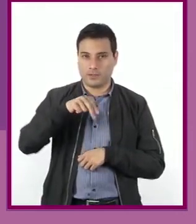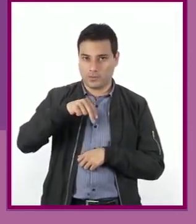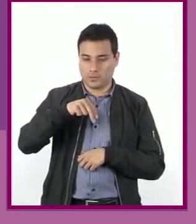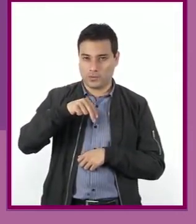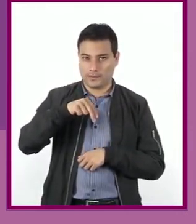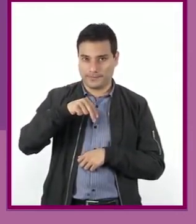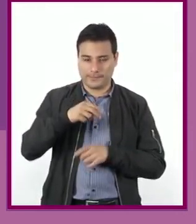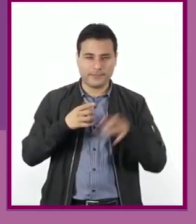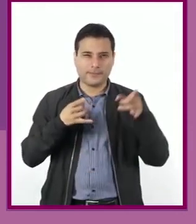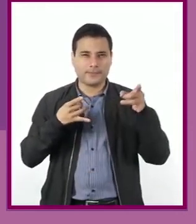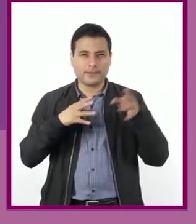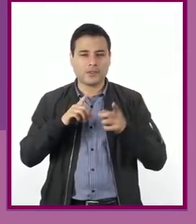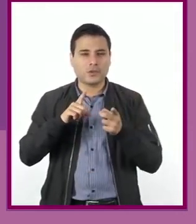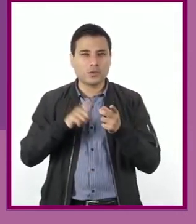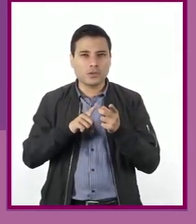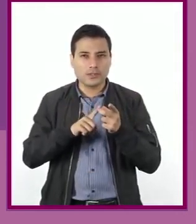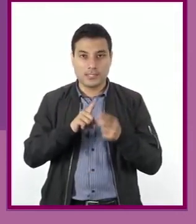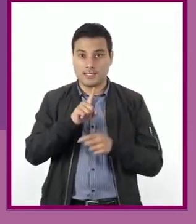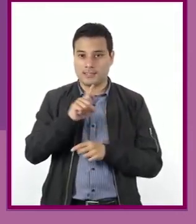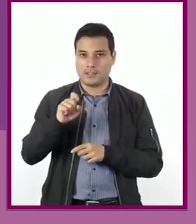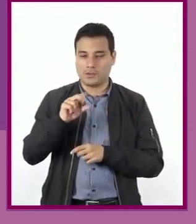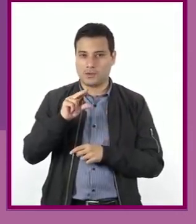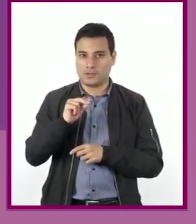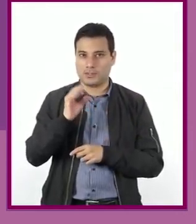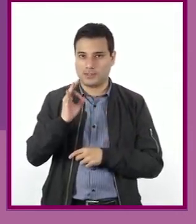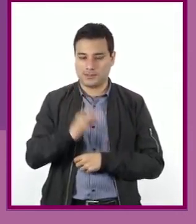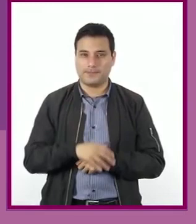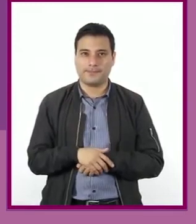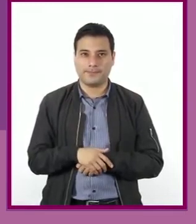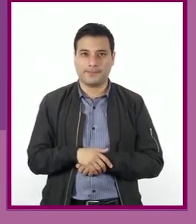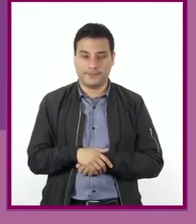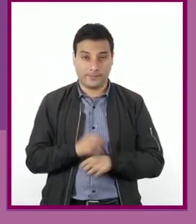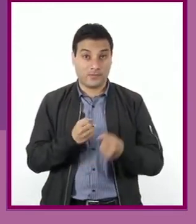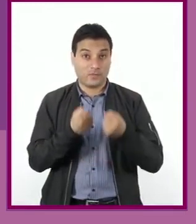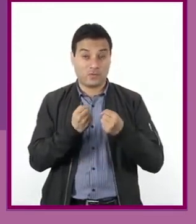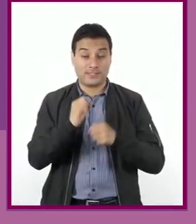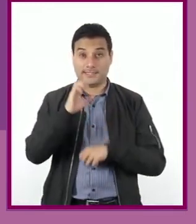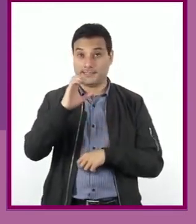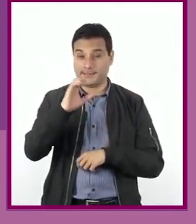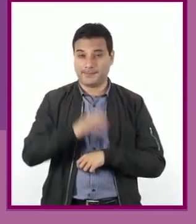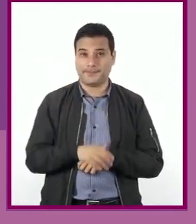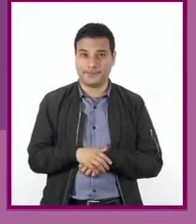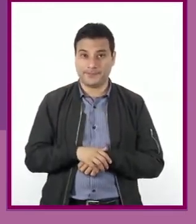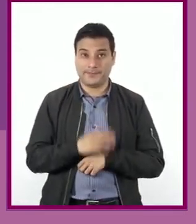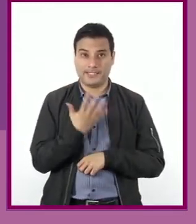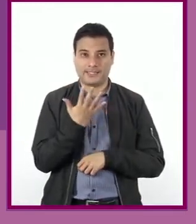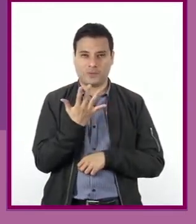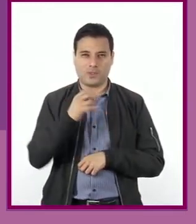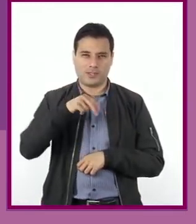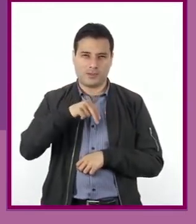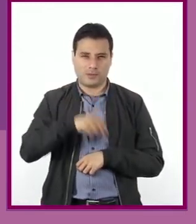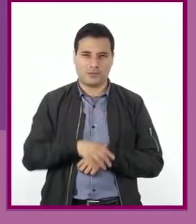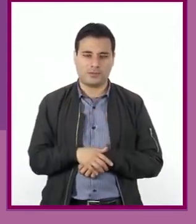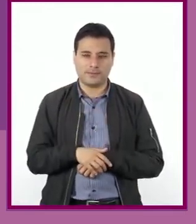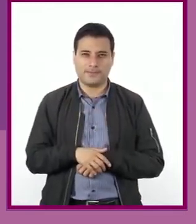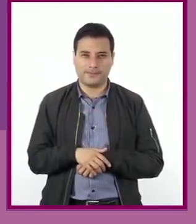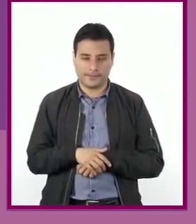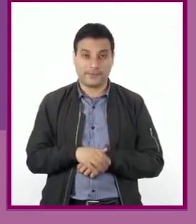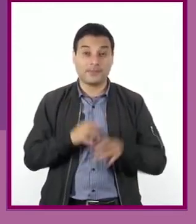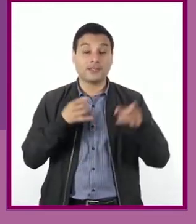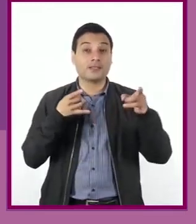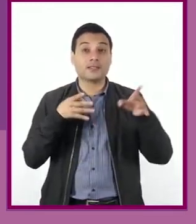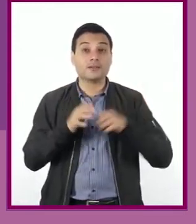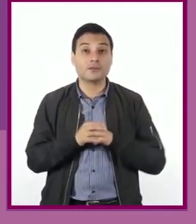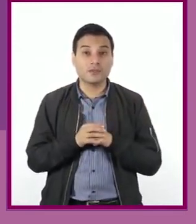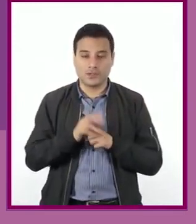y una dirección de 180 grados. Y fuerza C, de 50 newtons, y una